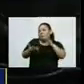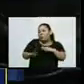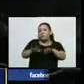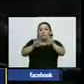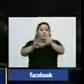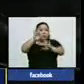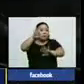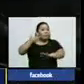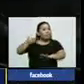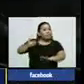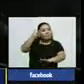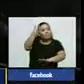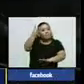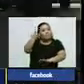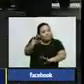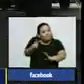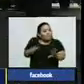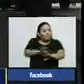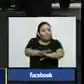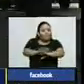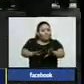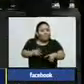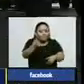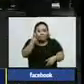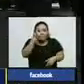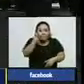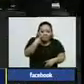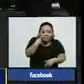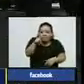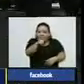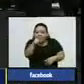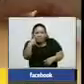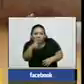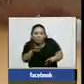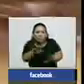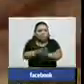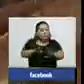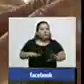días, se busca combatir de raíz este flagelo.